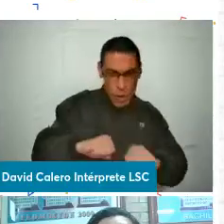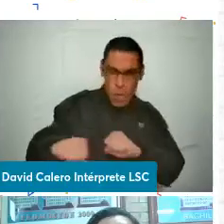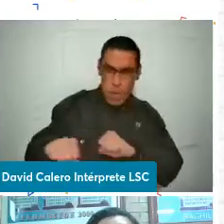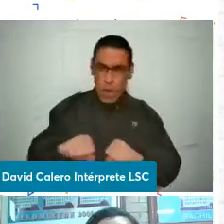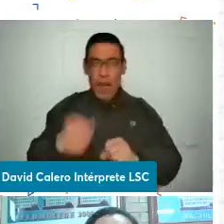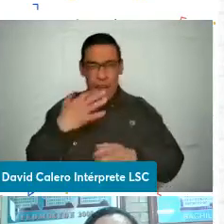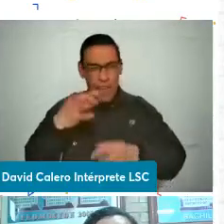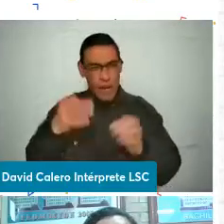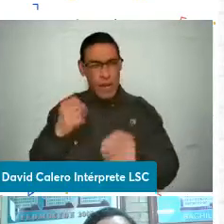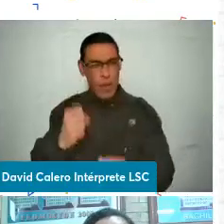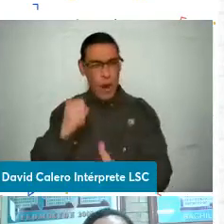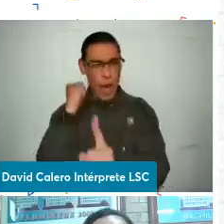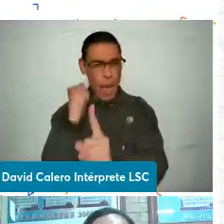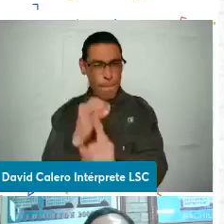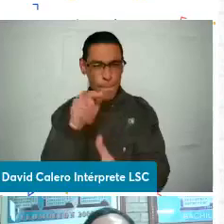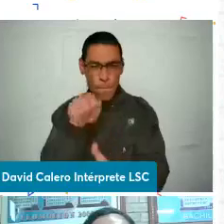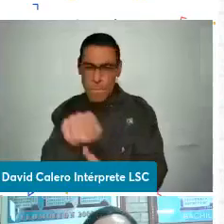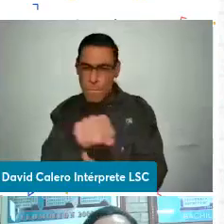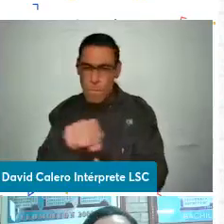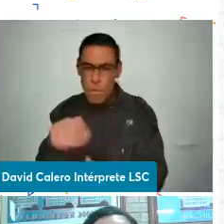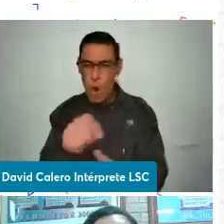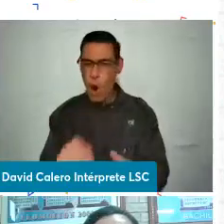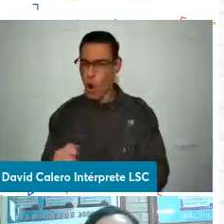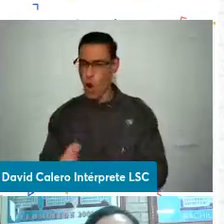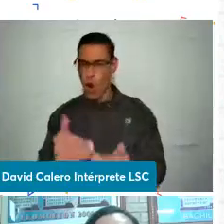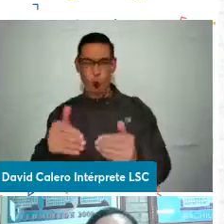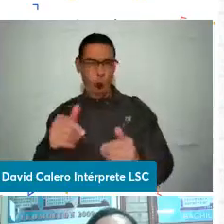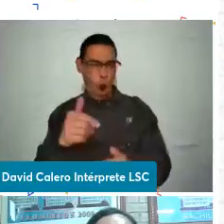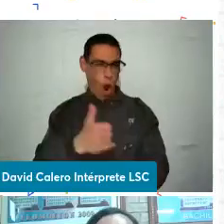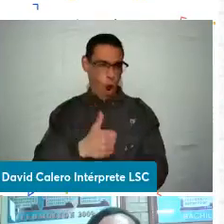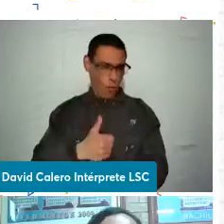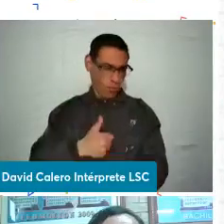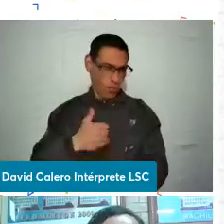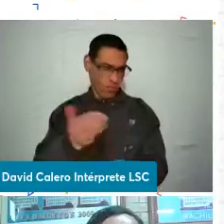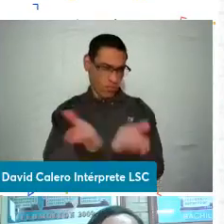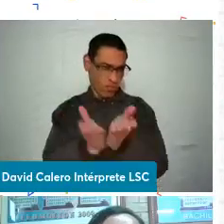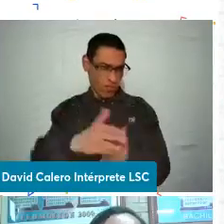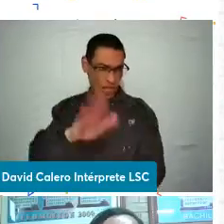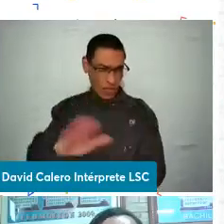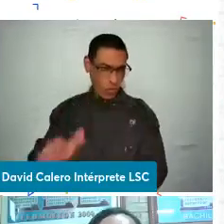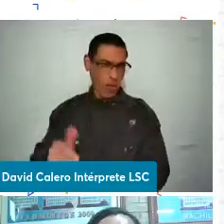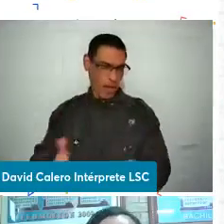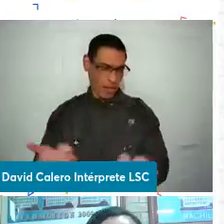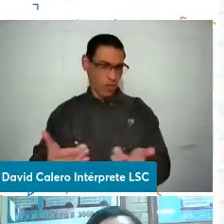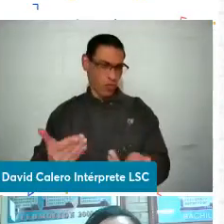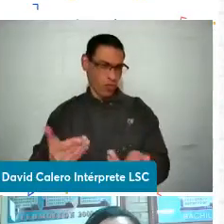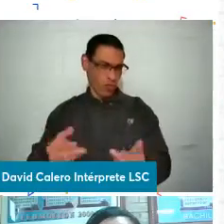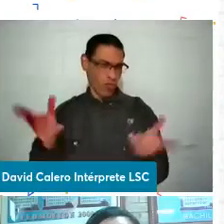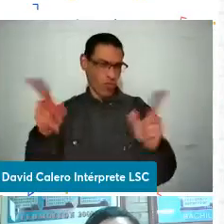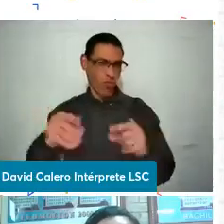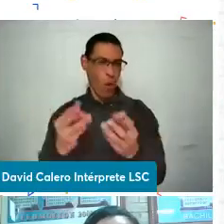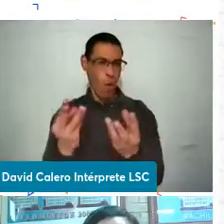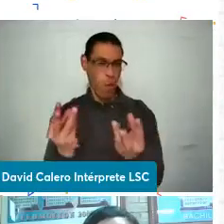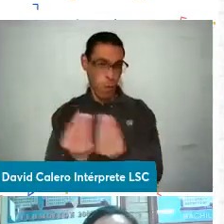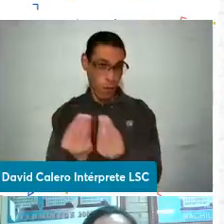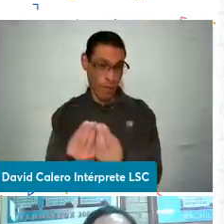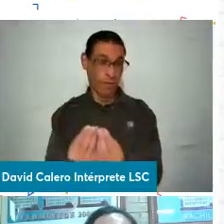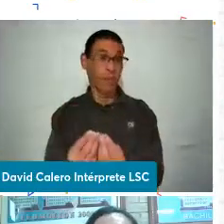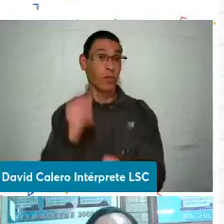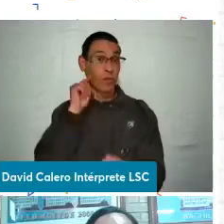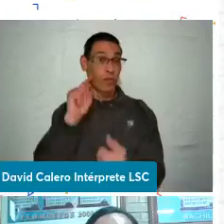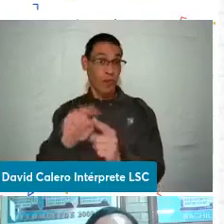con discapacidad y con sus compañeros, porque pues la idea es dar respuesta al grupo de estudiantes como tal,